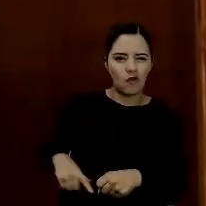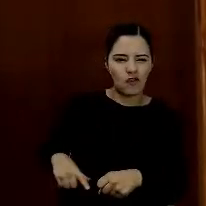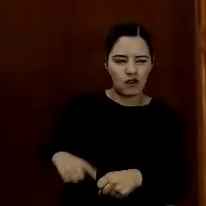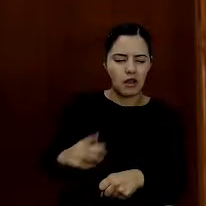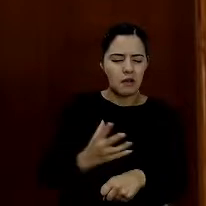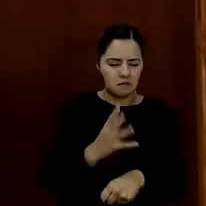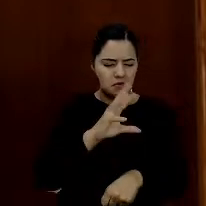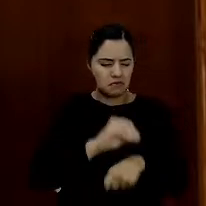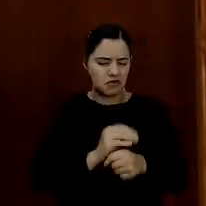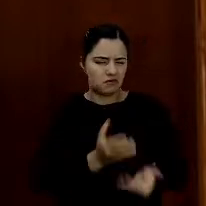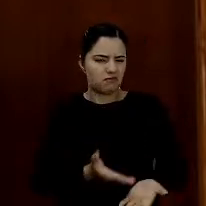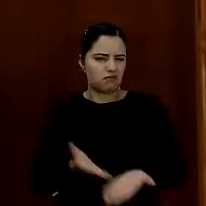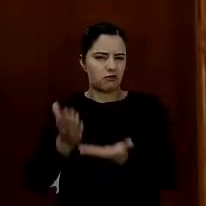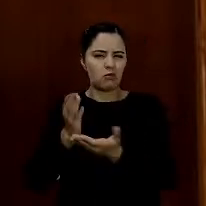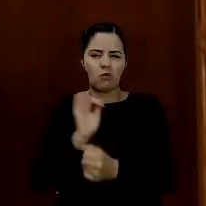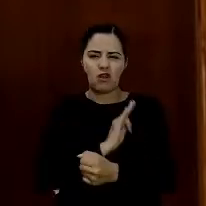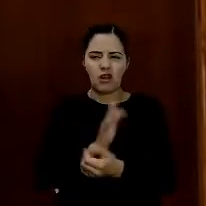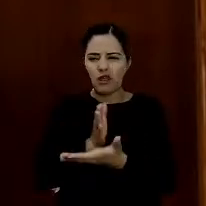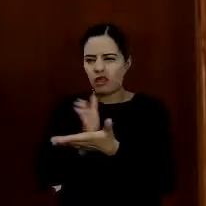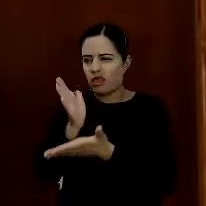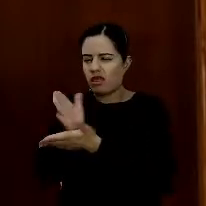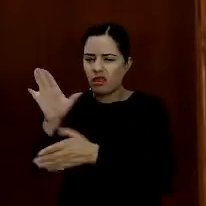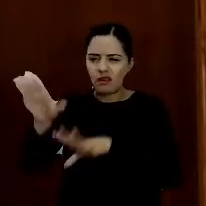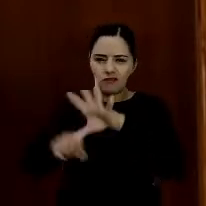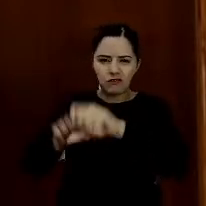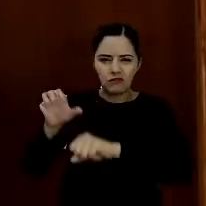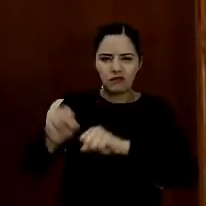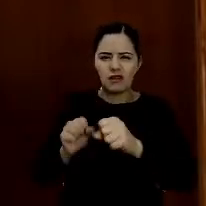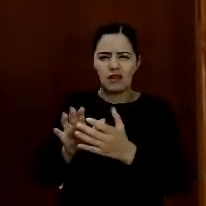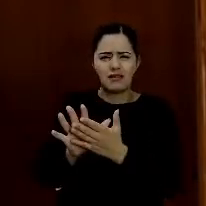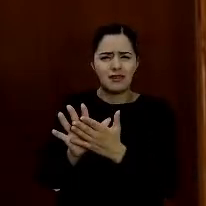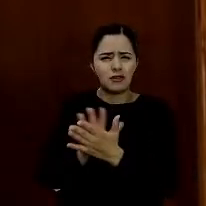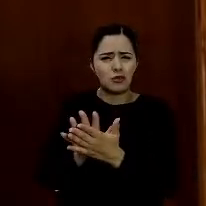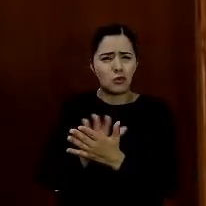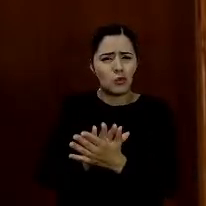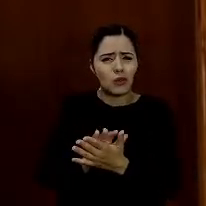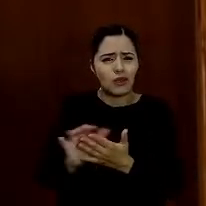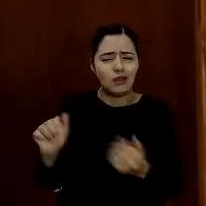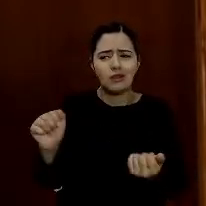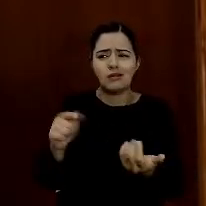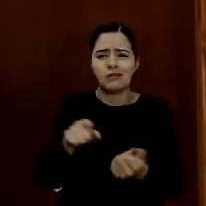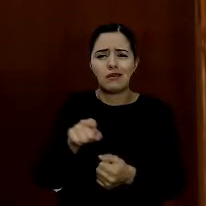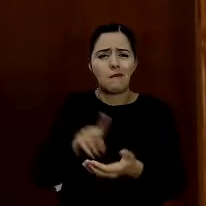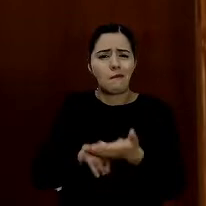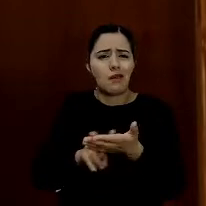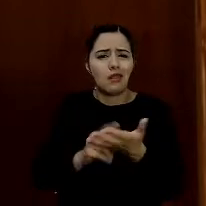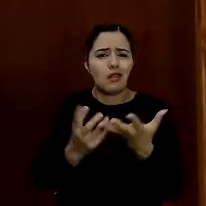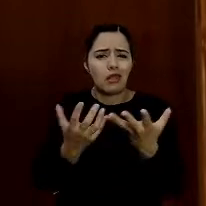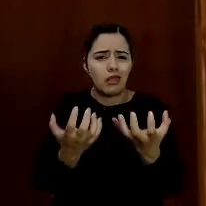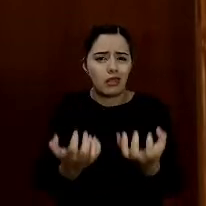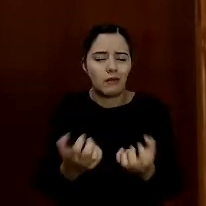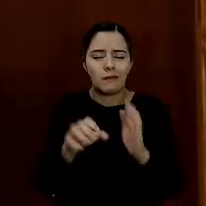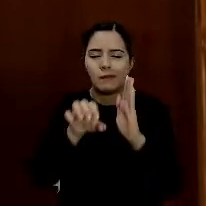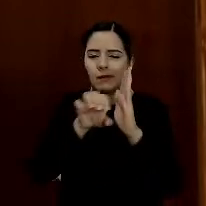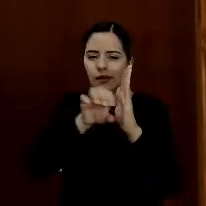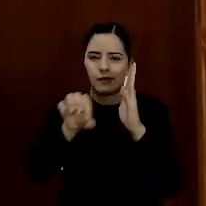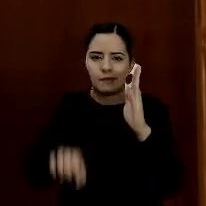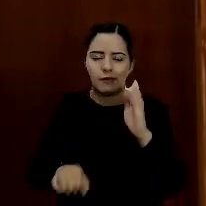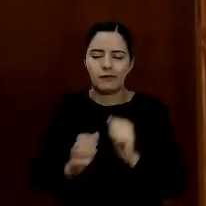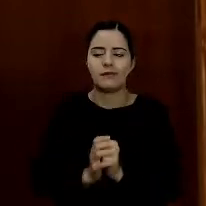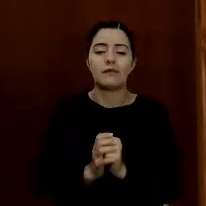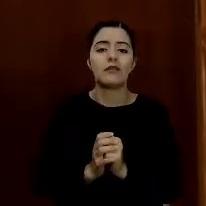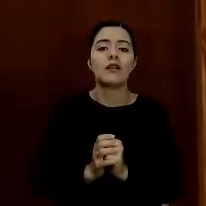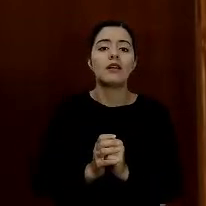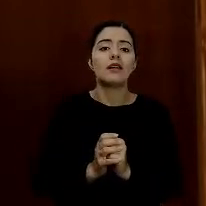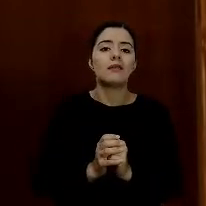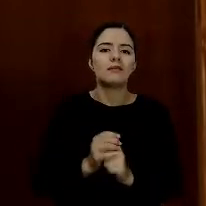los recursos naturales sobre su preservación. Por ejemplo, se priorizó la extracción